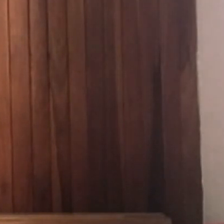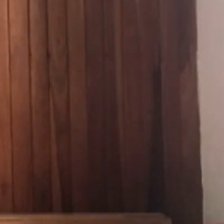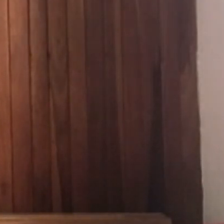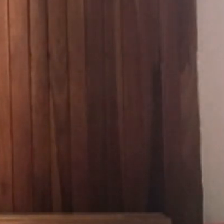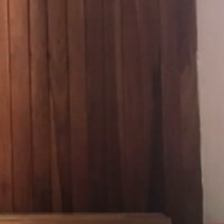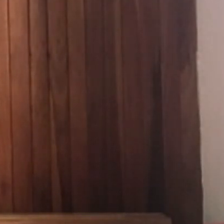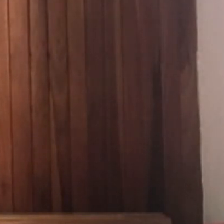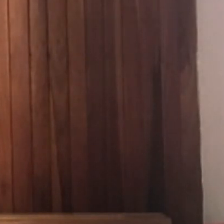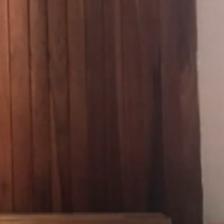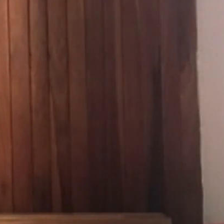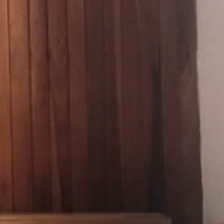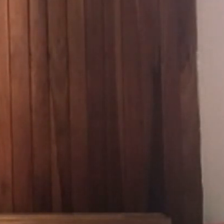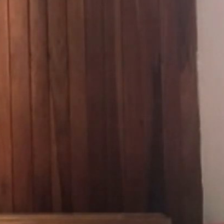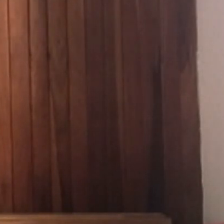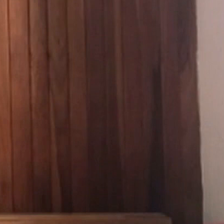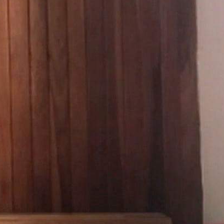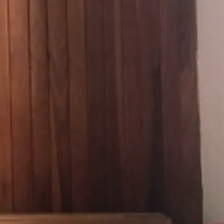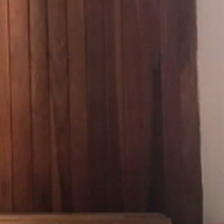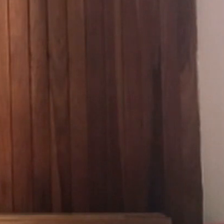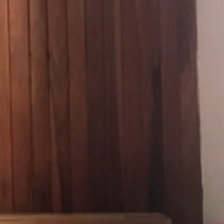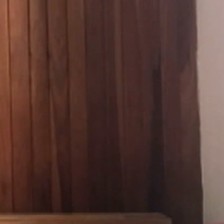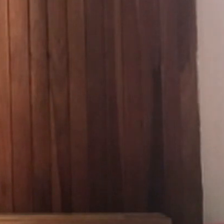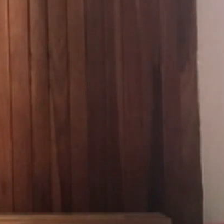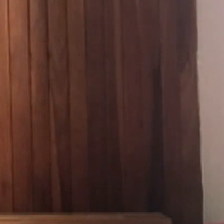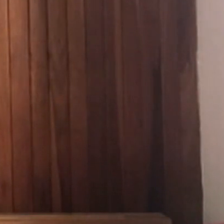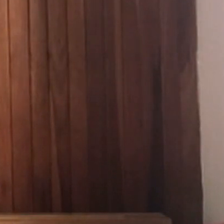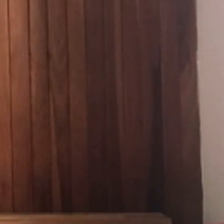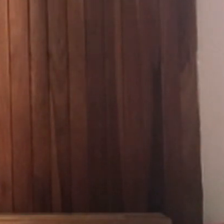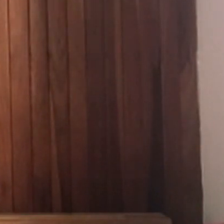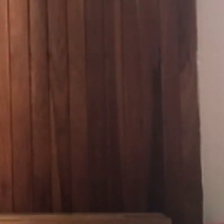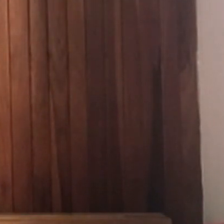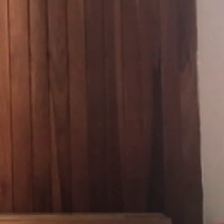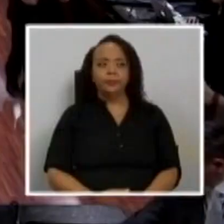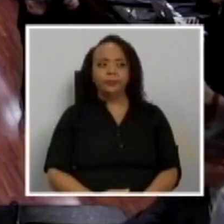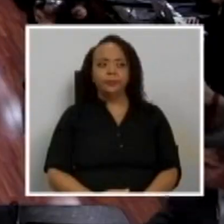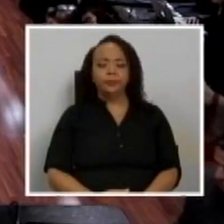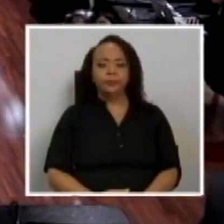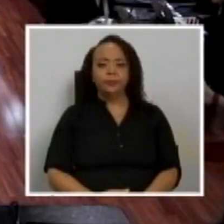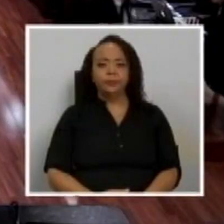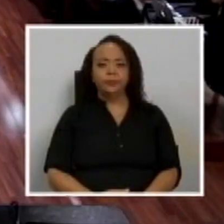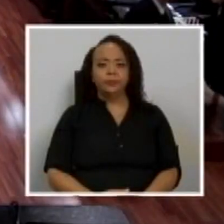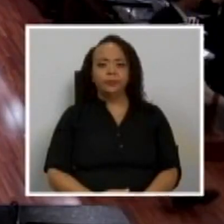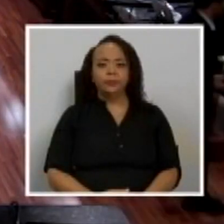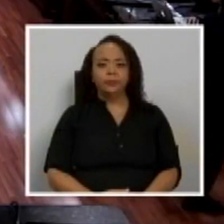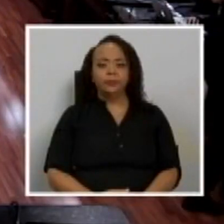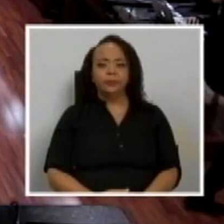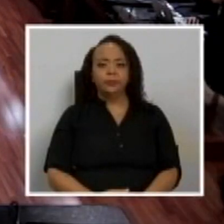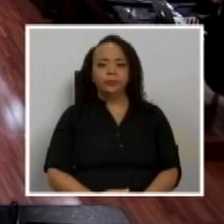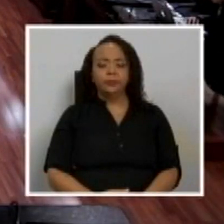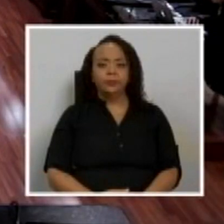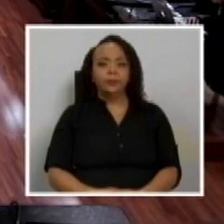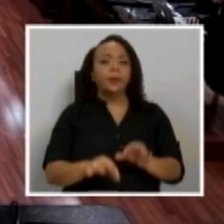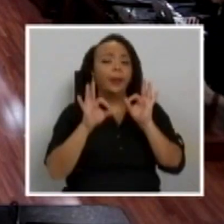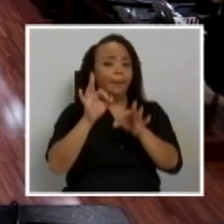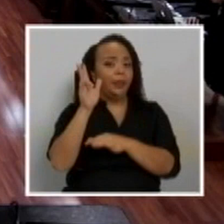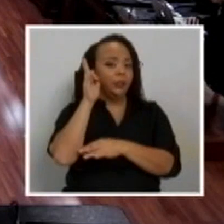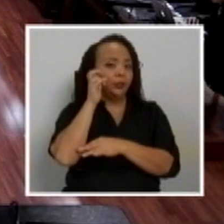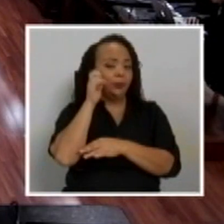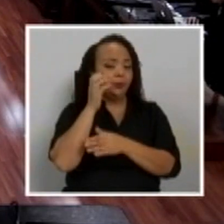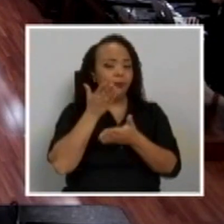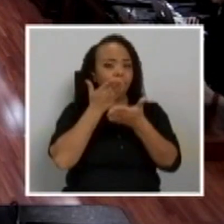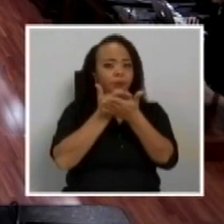la situación del país a propósito de la pandemia. Durante el primer año del